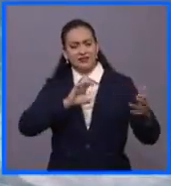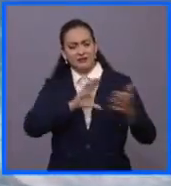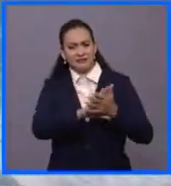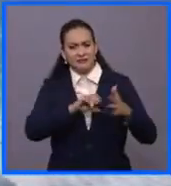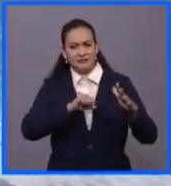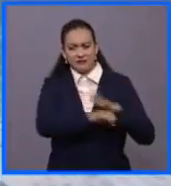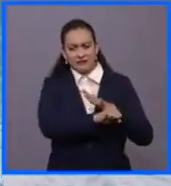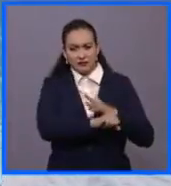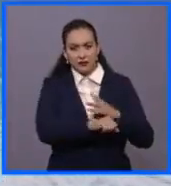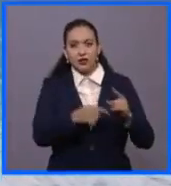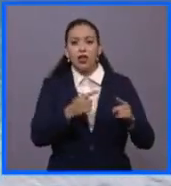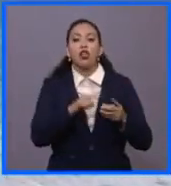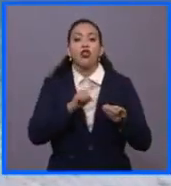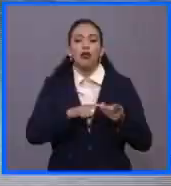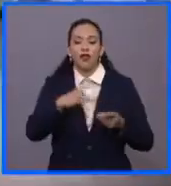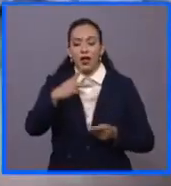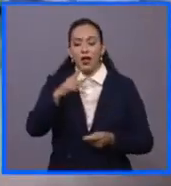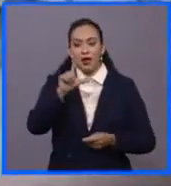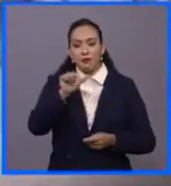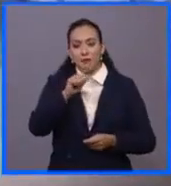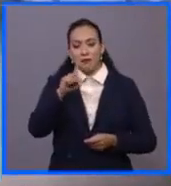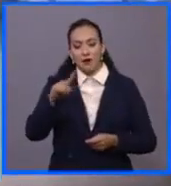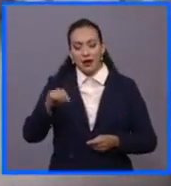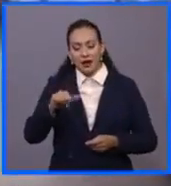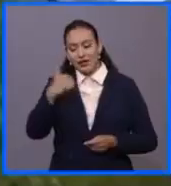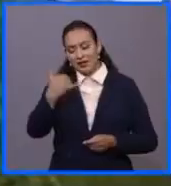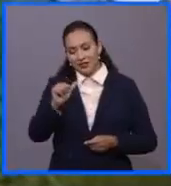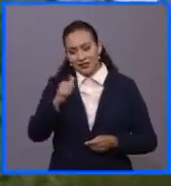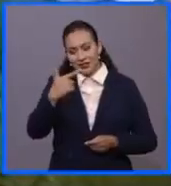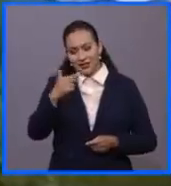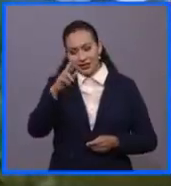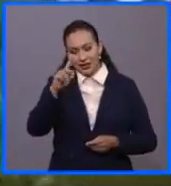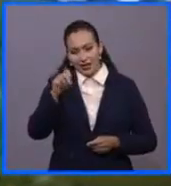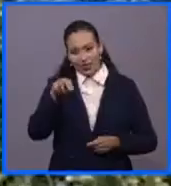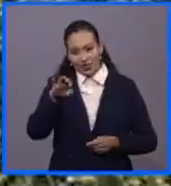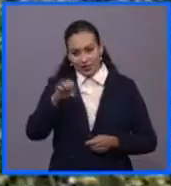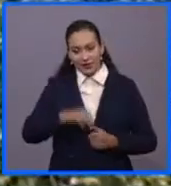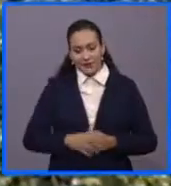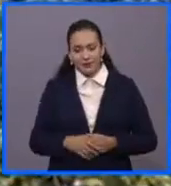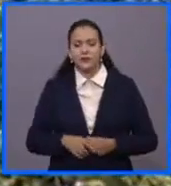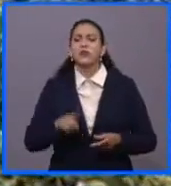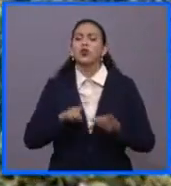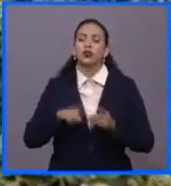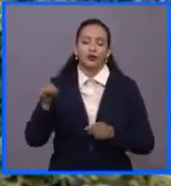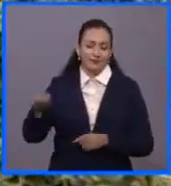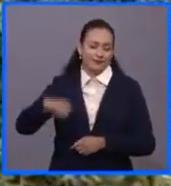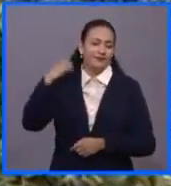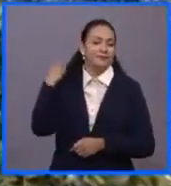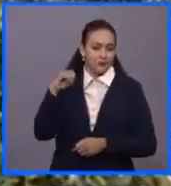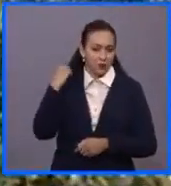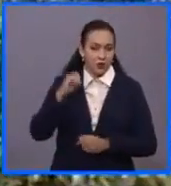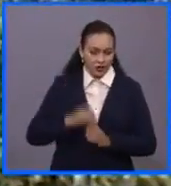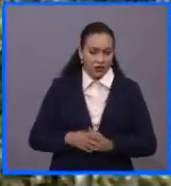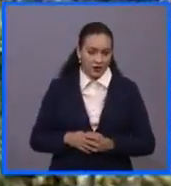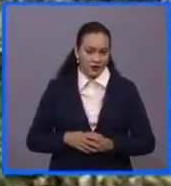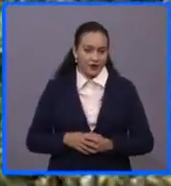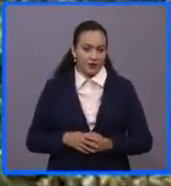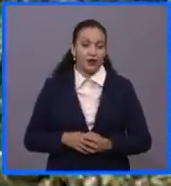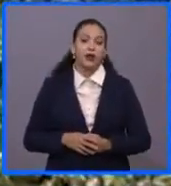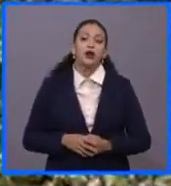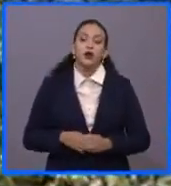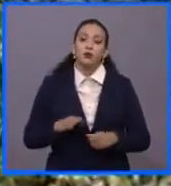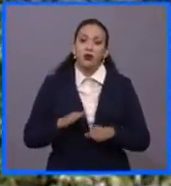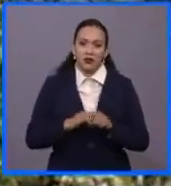autoridades auxiliares de Playa Grande, esto en el municipio de San Pedro Huemelula, esto en Oaxaca, durante una